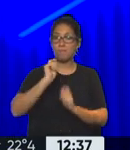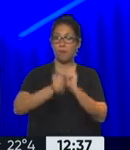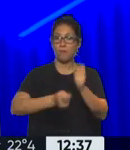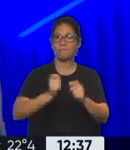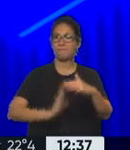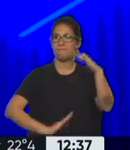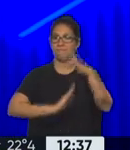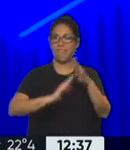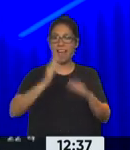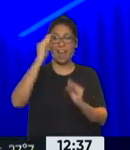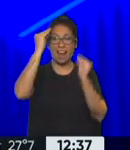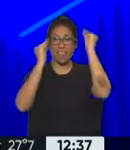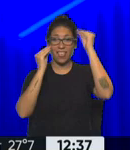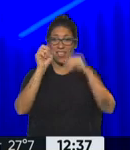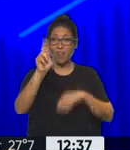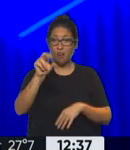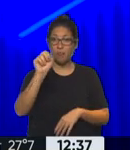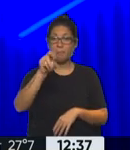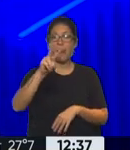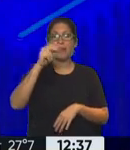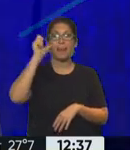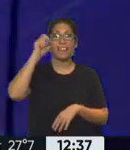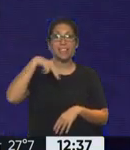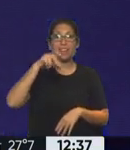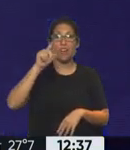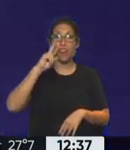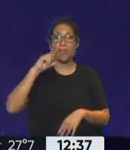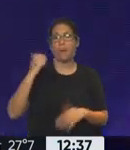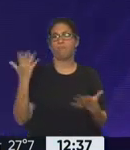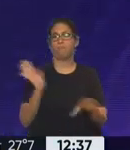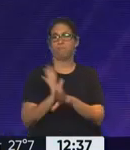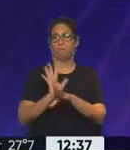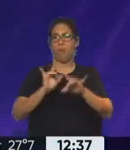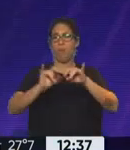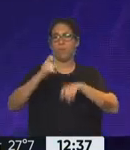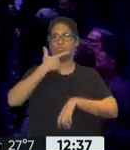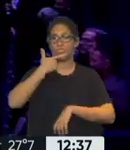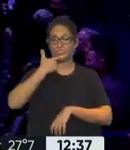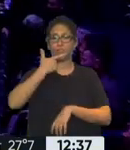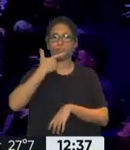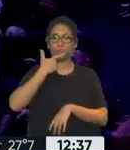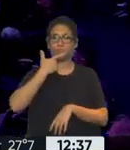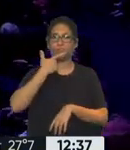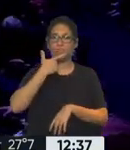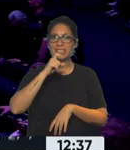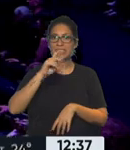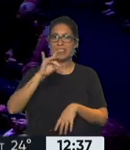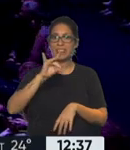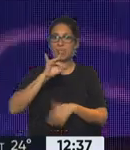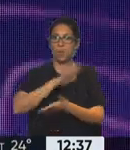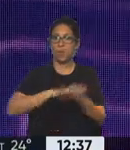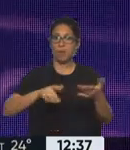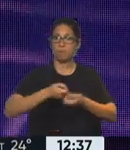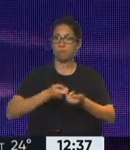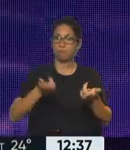la noche, el Gardel de Oro, fue para Valentín Oliva, Wos, con su disco Oscuro Éxtasis, que le dio unos cuantos galardones, unas